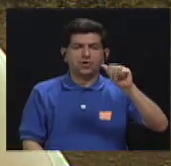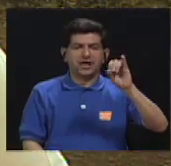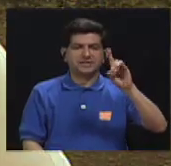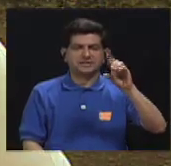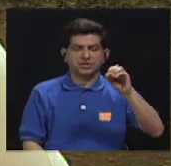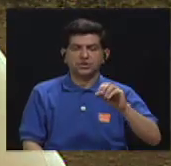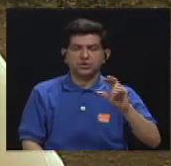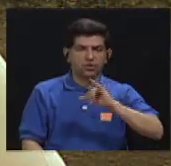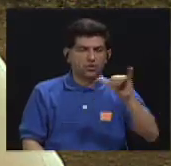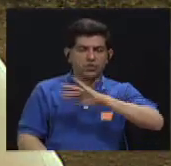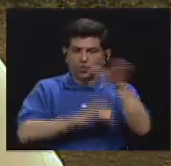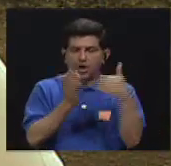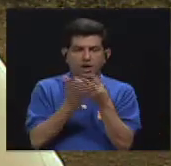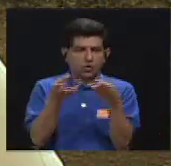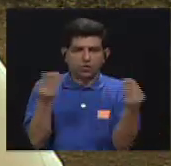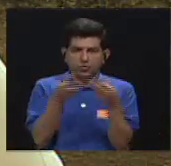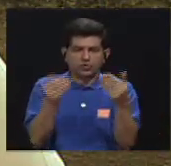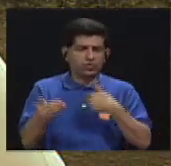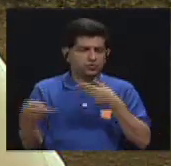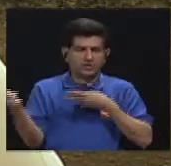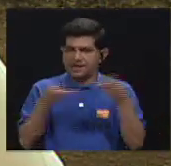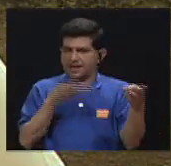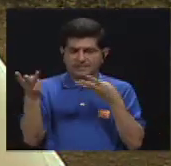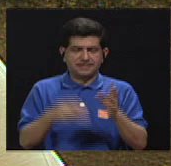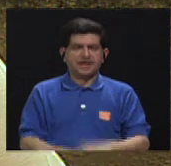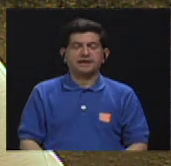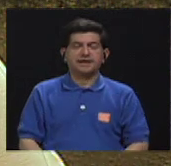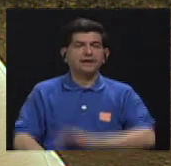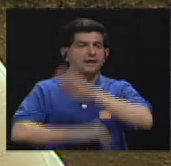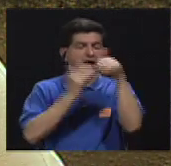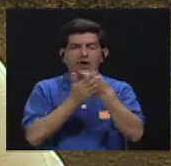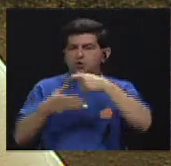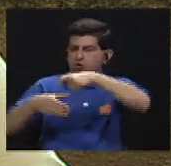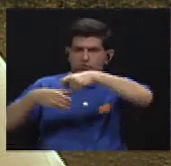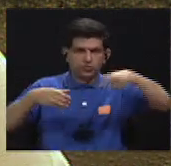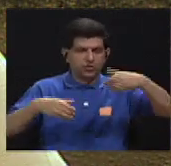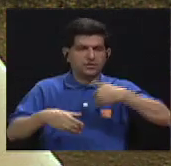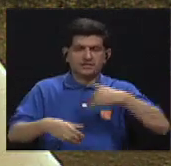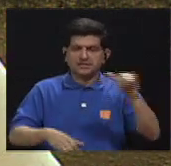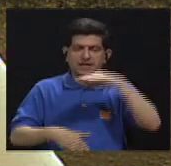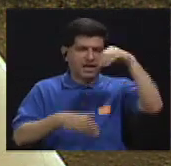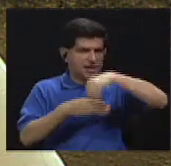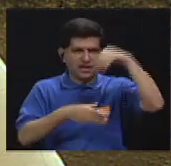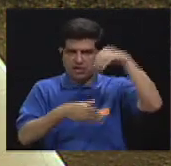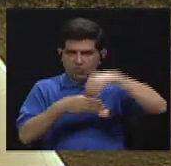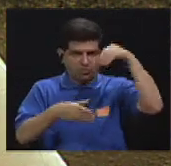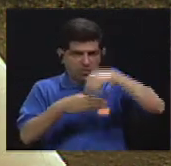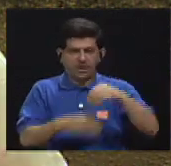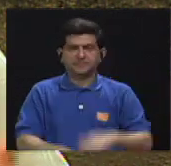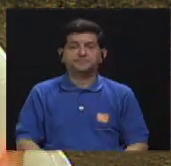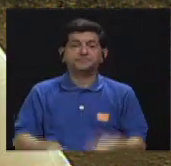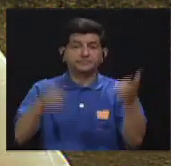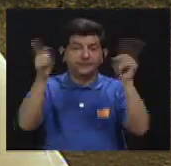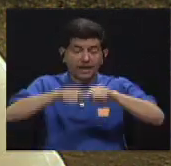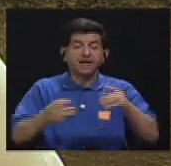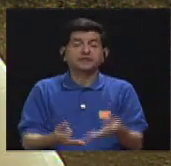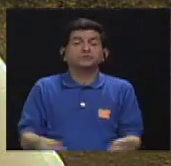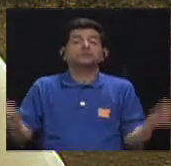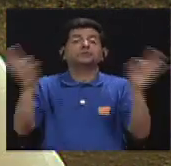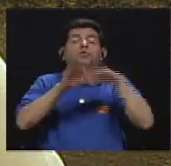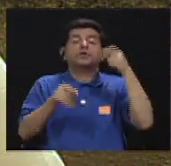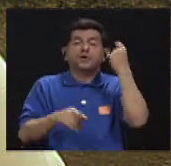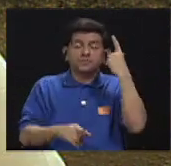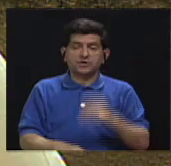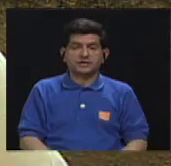comportar igual con todos los productos que están en el mercado. Por ejemplo, no todas las pastas dentales tienen los mismos componentes. De hecho, es algo muy importante entender